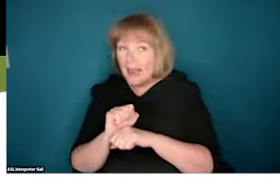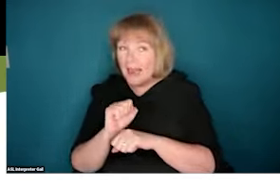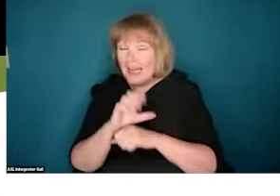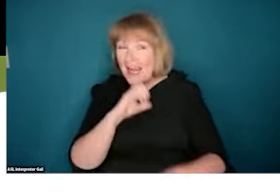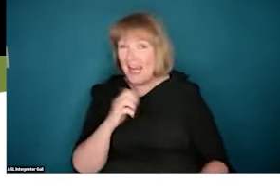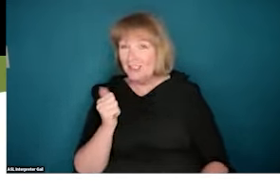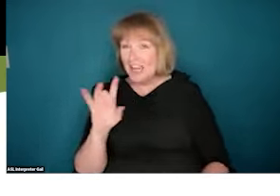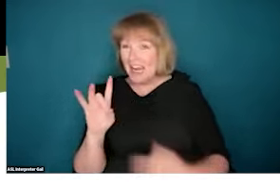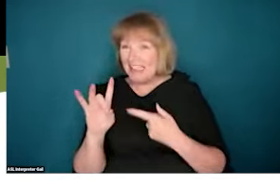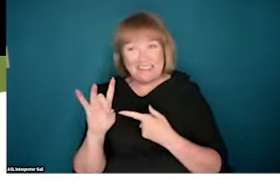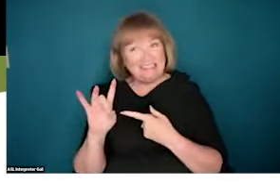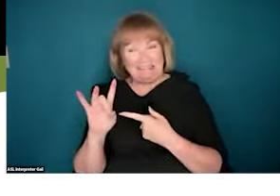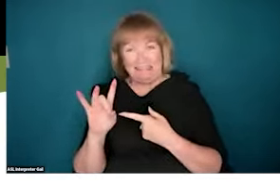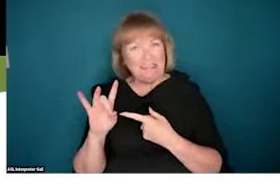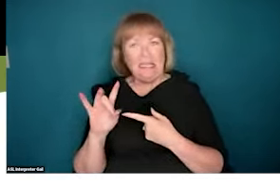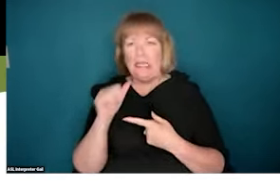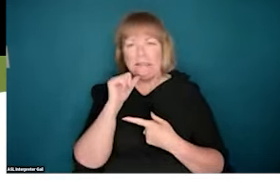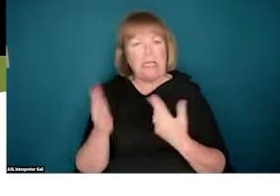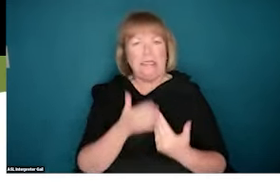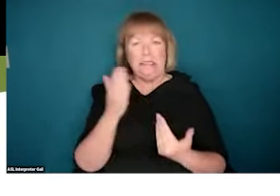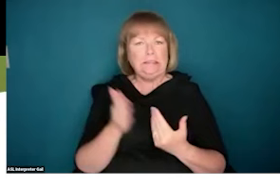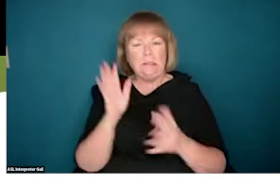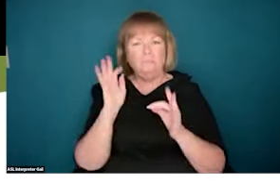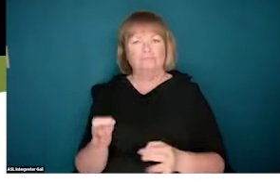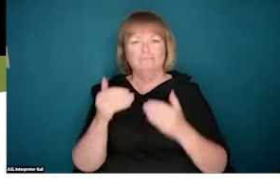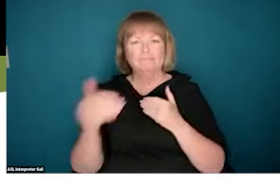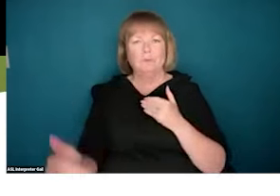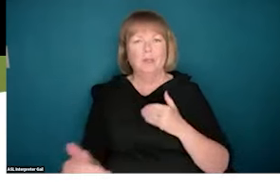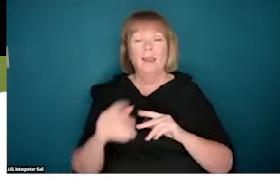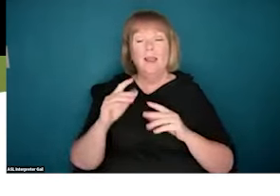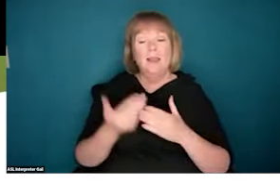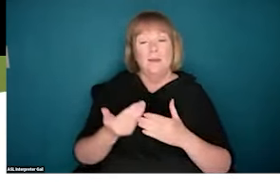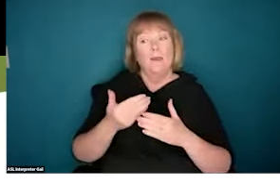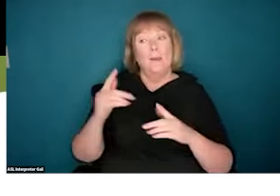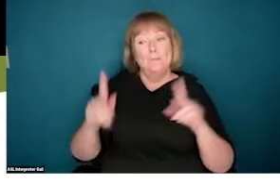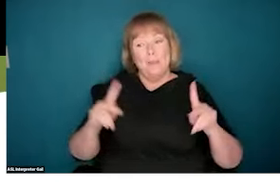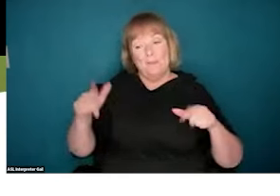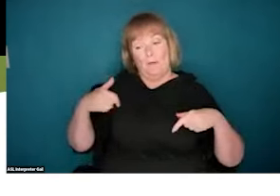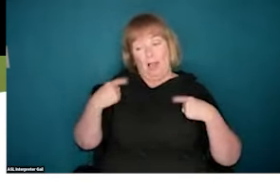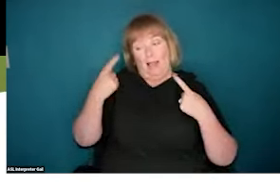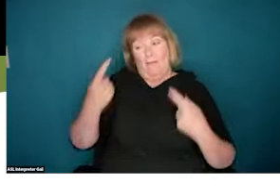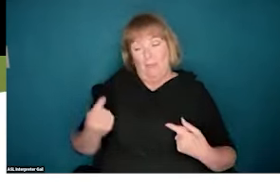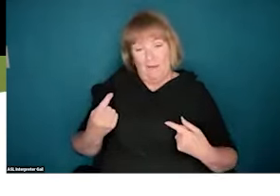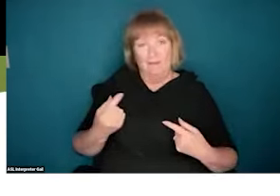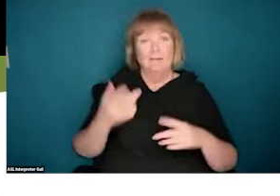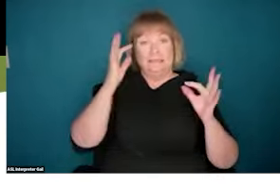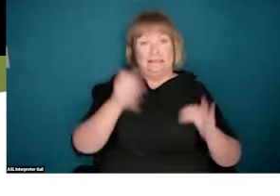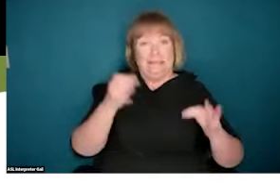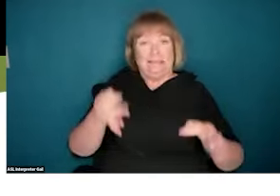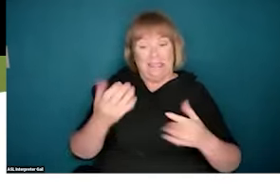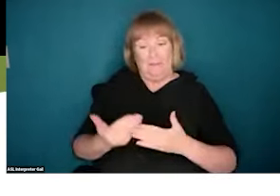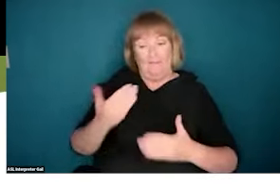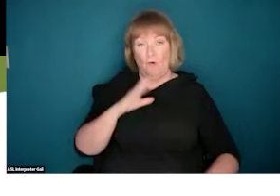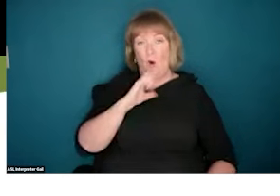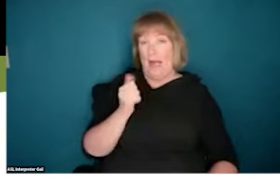La realidad es que la 18 no es un switch o que nosotros prendamos y apagamos. Nosotros